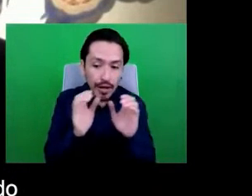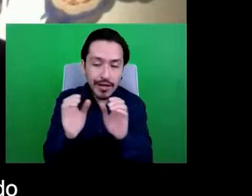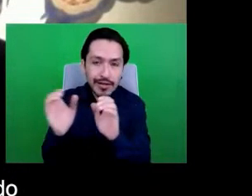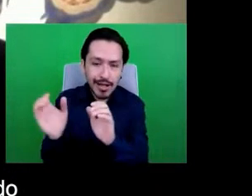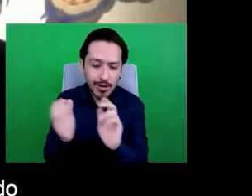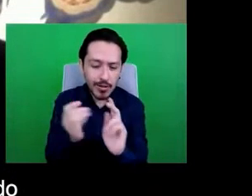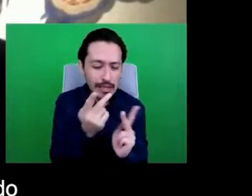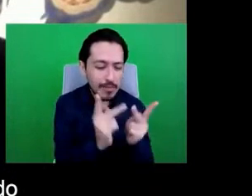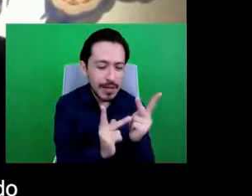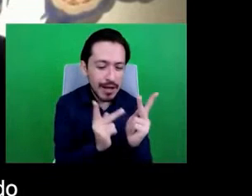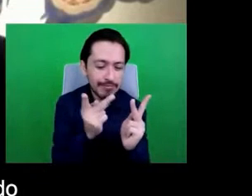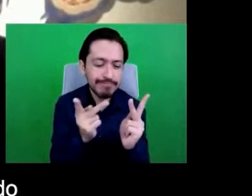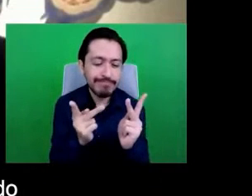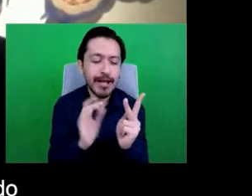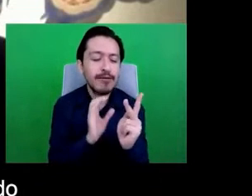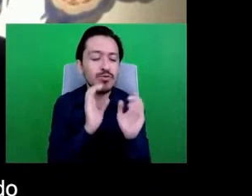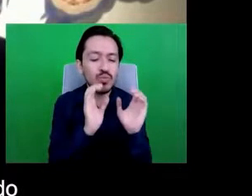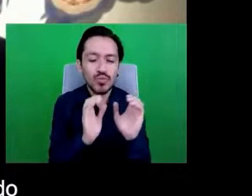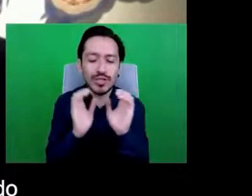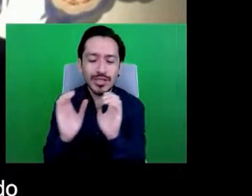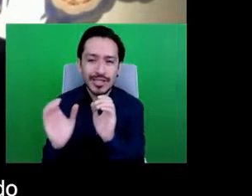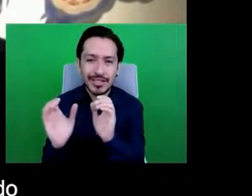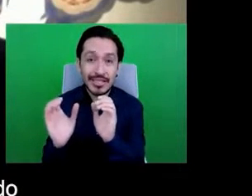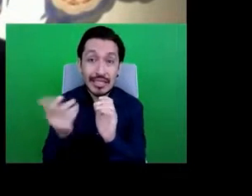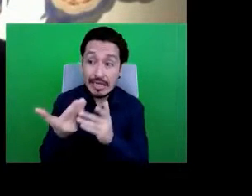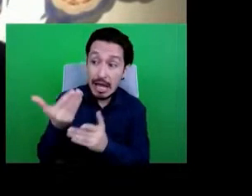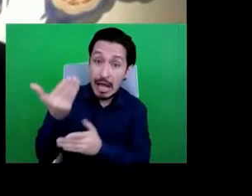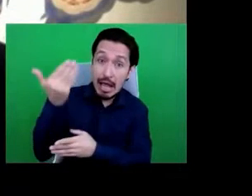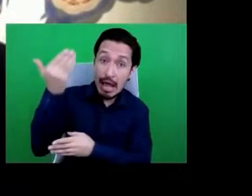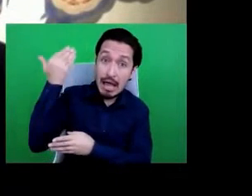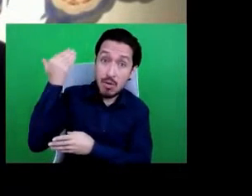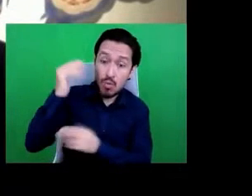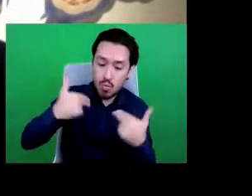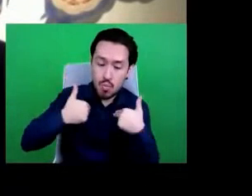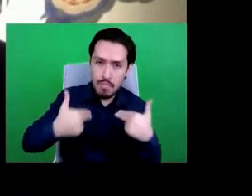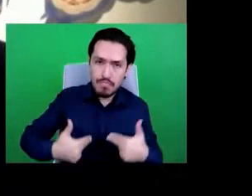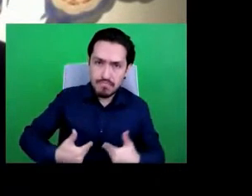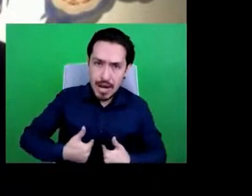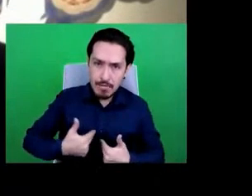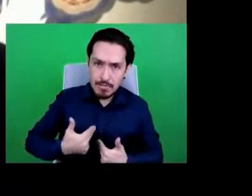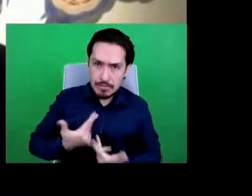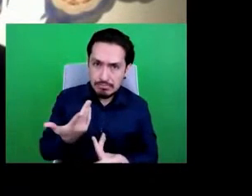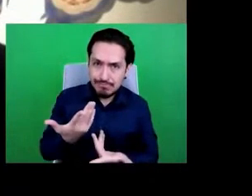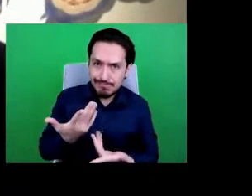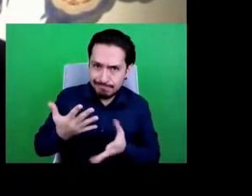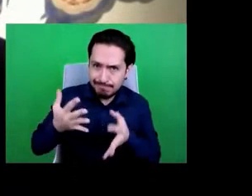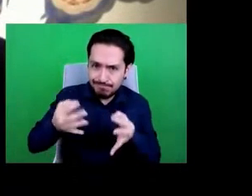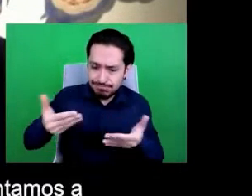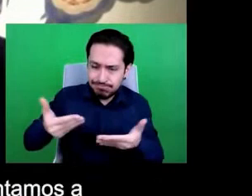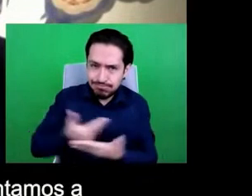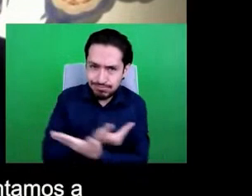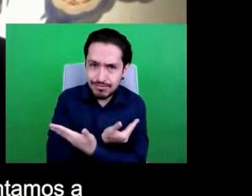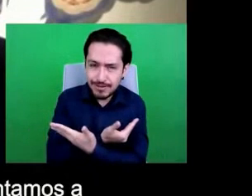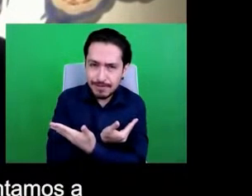es algo que nosotros hemos estado creando desde que inició la civilización. El antropólogo estadounidense Clifford